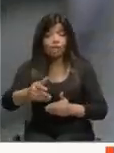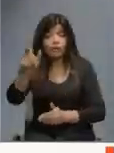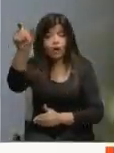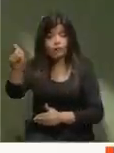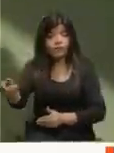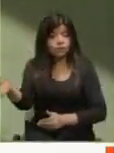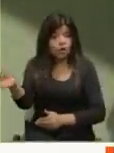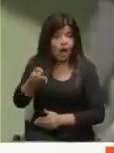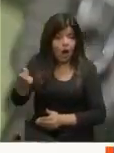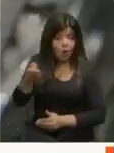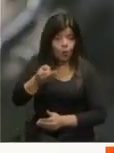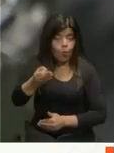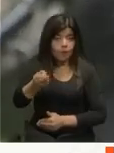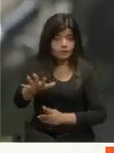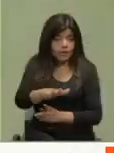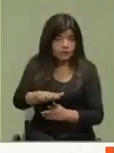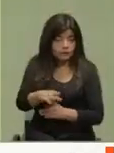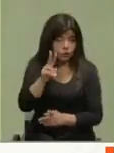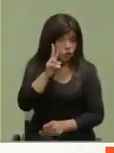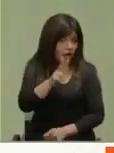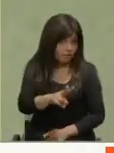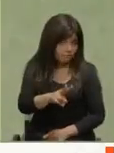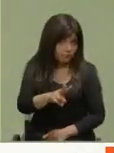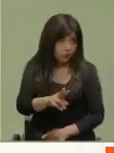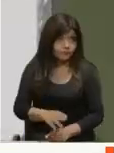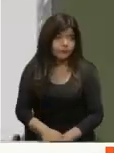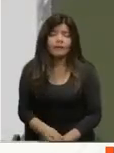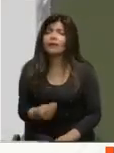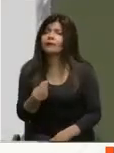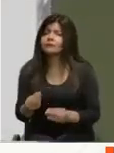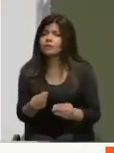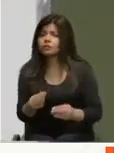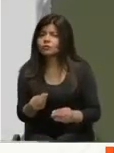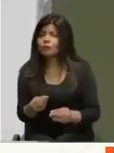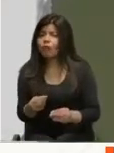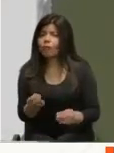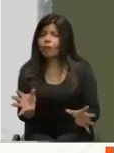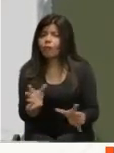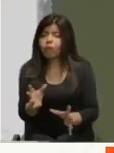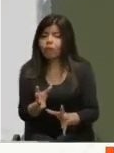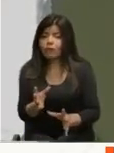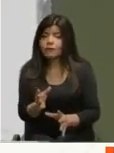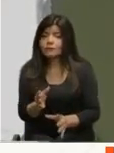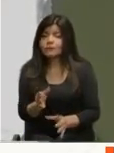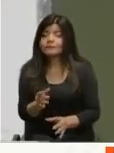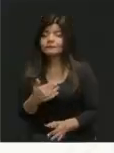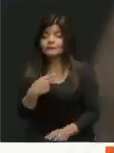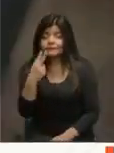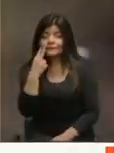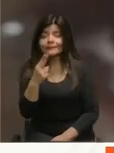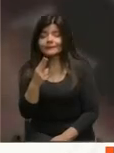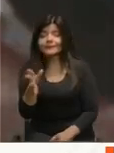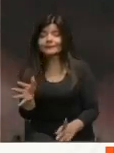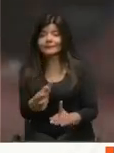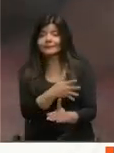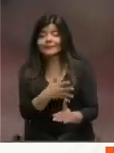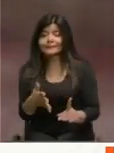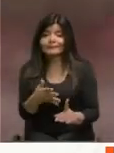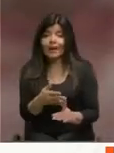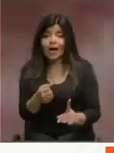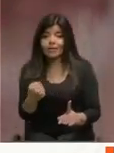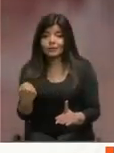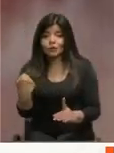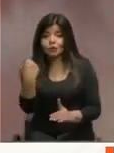cuenta las graves situaciones que presenció. ¿Qué ha sido lo más terrible? Cuando le pegaron a una abuelita, un combo en el